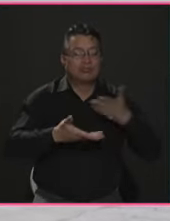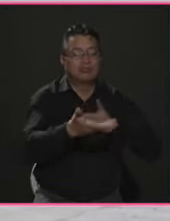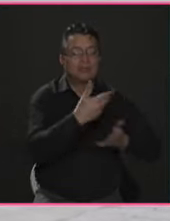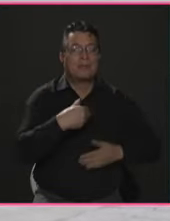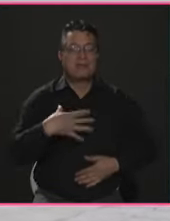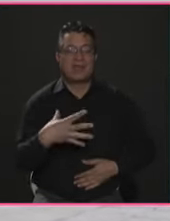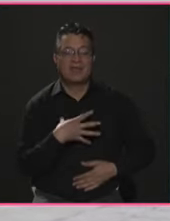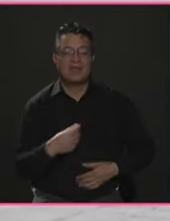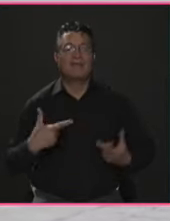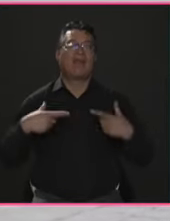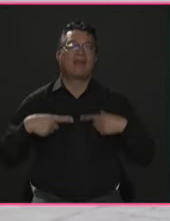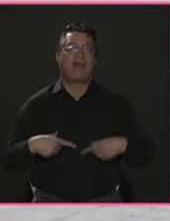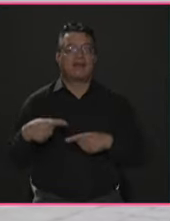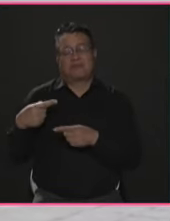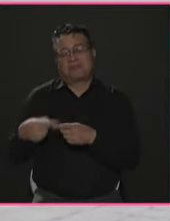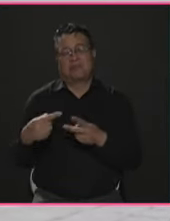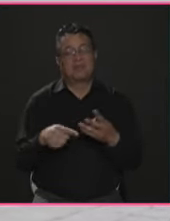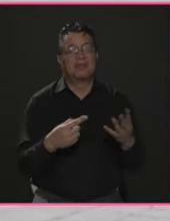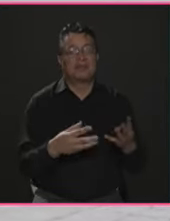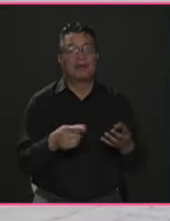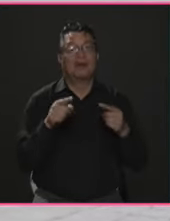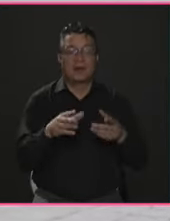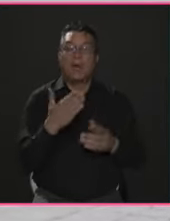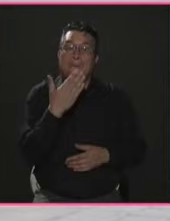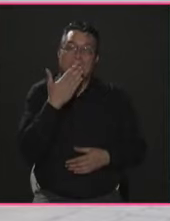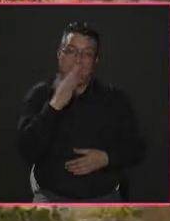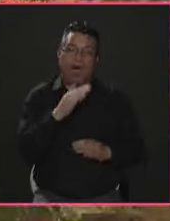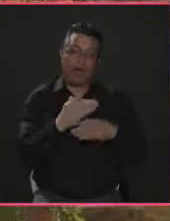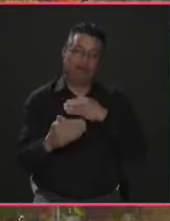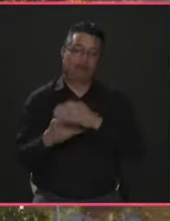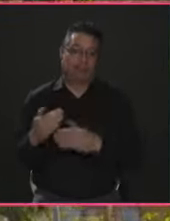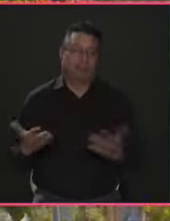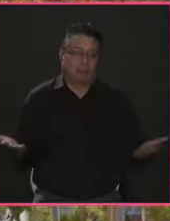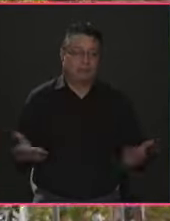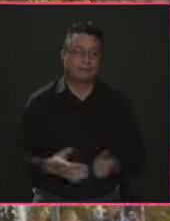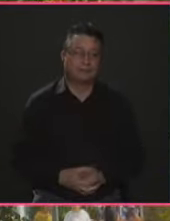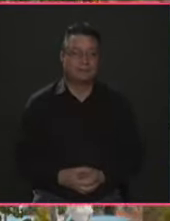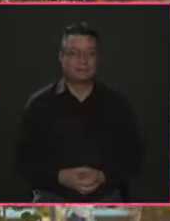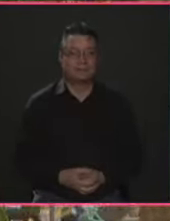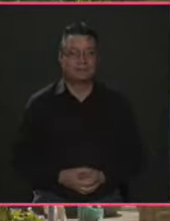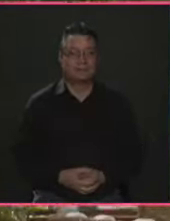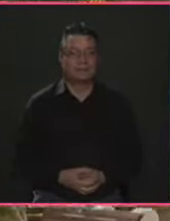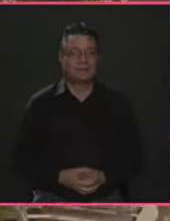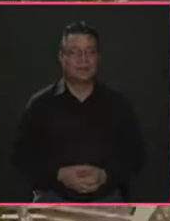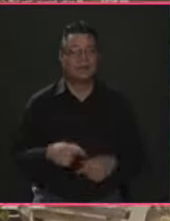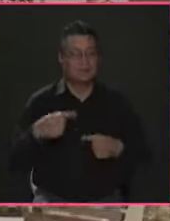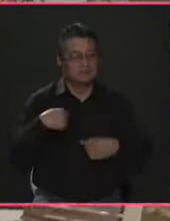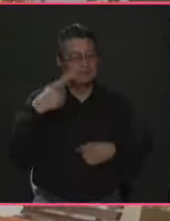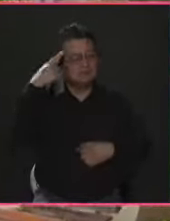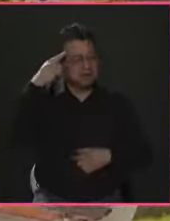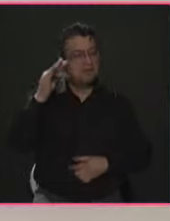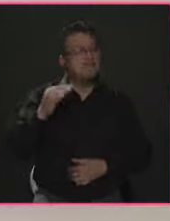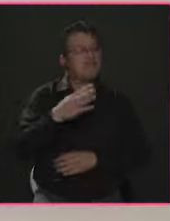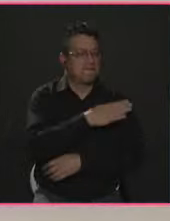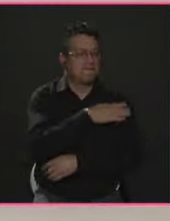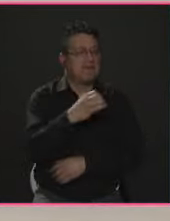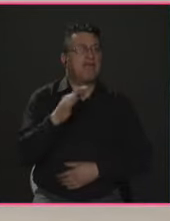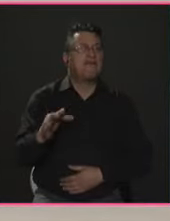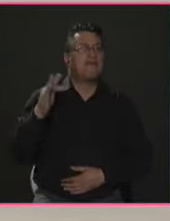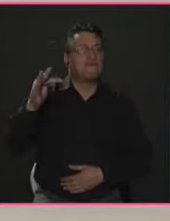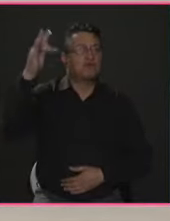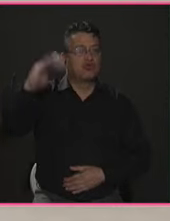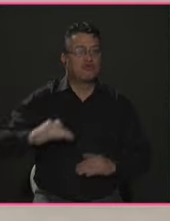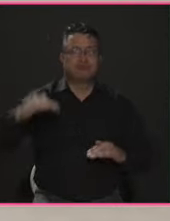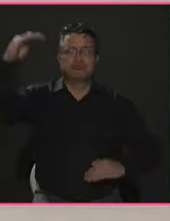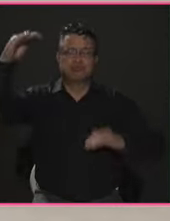descanso esas cosas Entonces debería verse una mejora tengo esperanza en las nuevas generaciones porque ellos vienen con otro